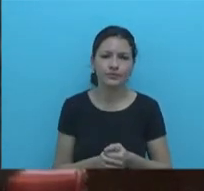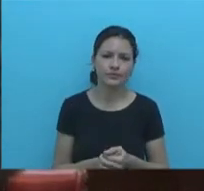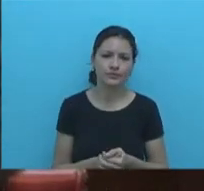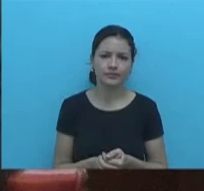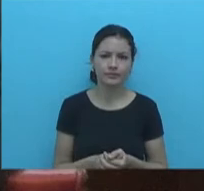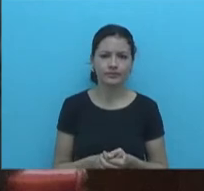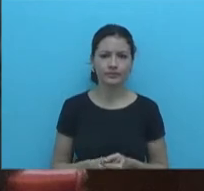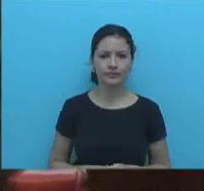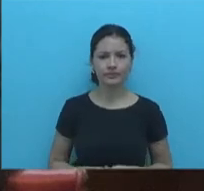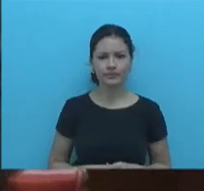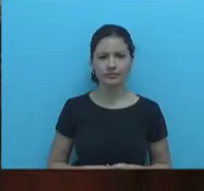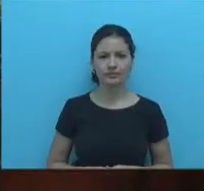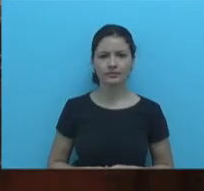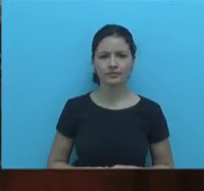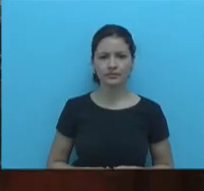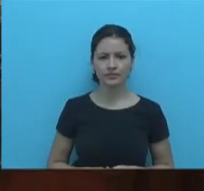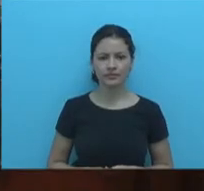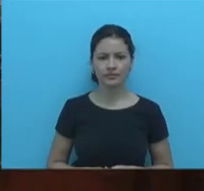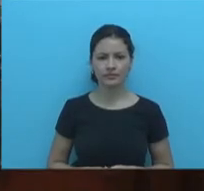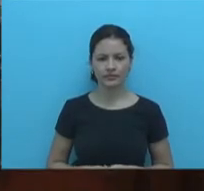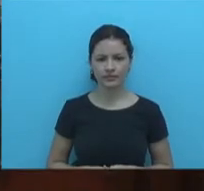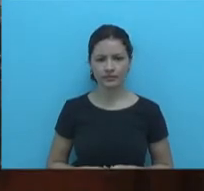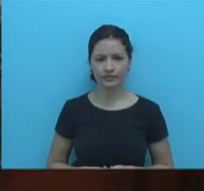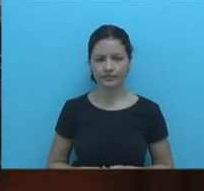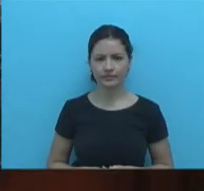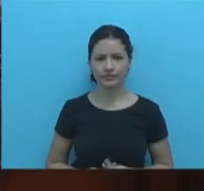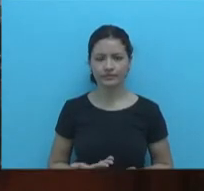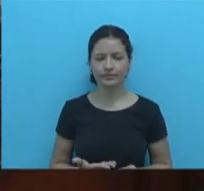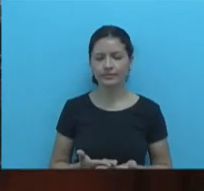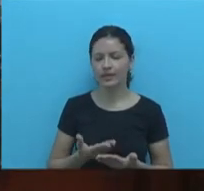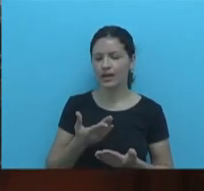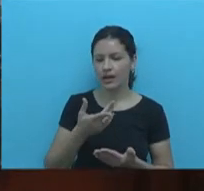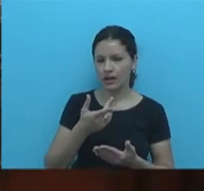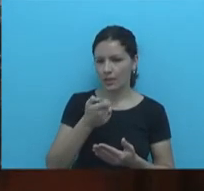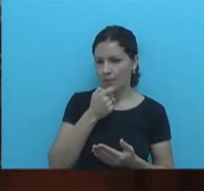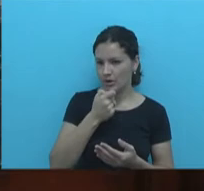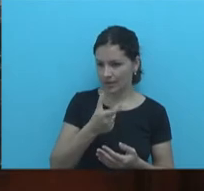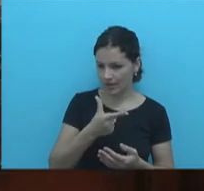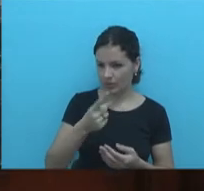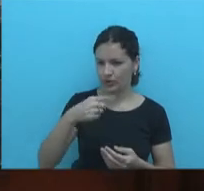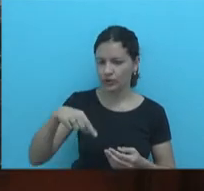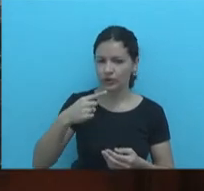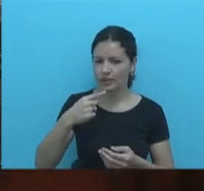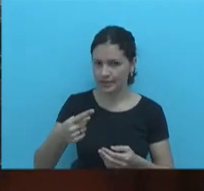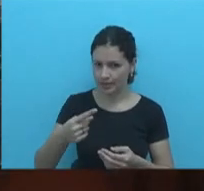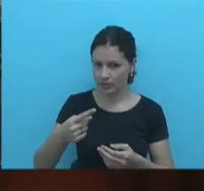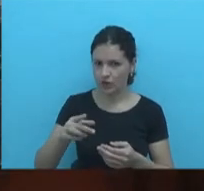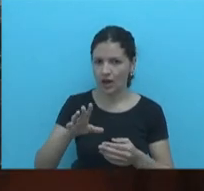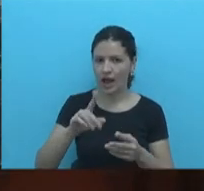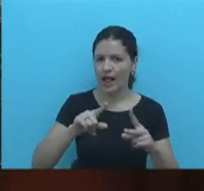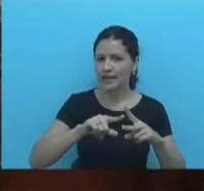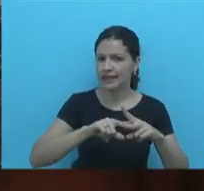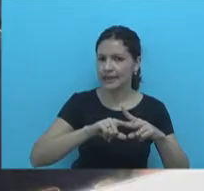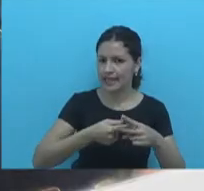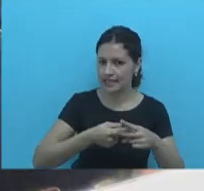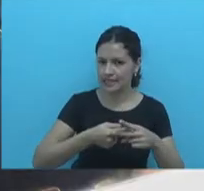Sí, la diputada tiene la palabra. Lo que pasa es que si nosotros ponemos que los talleres, que la cantidad de inscriptos en el taller sea lo mismo que